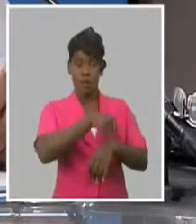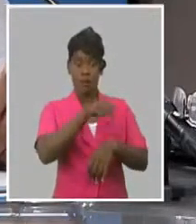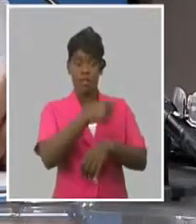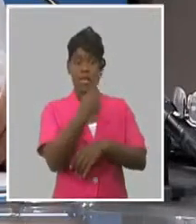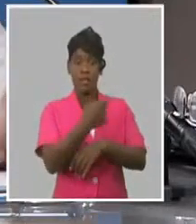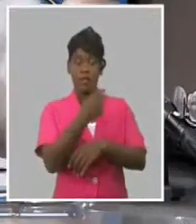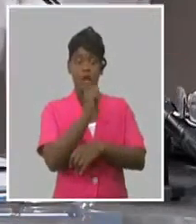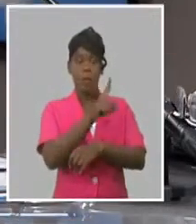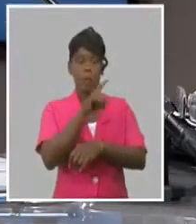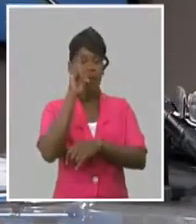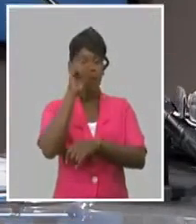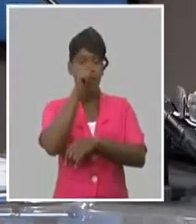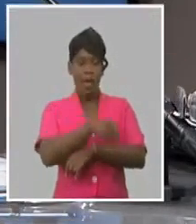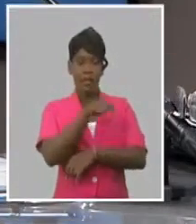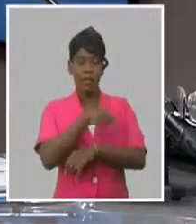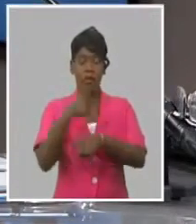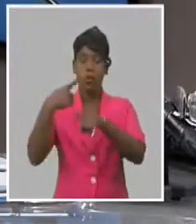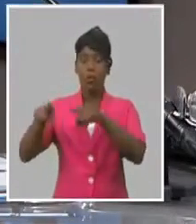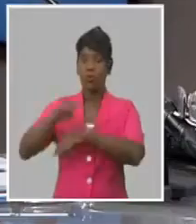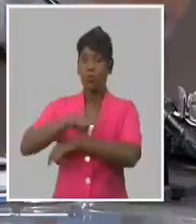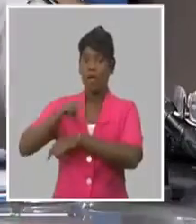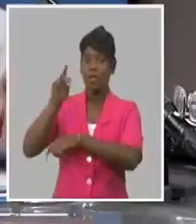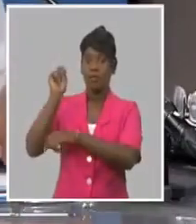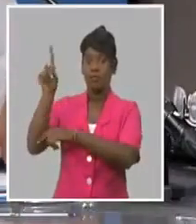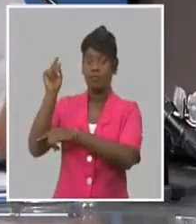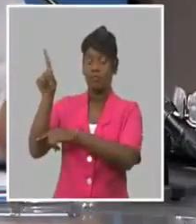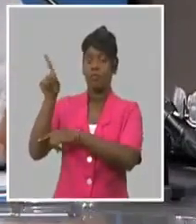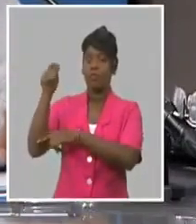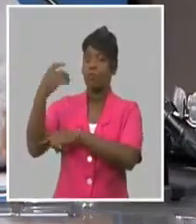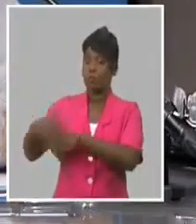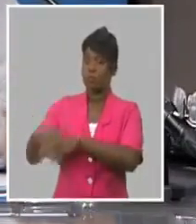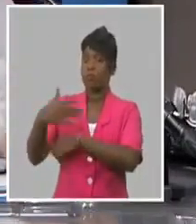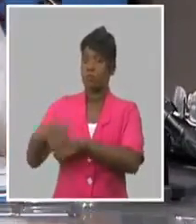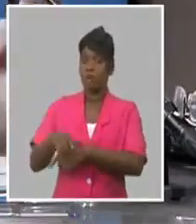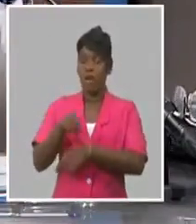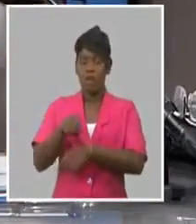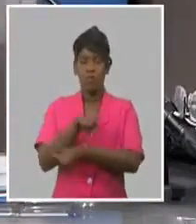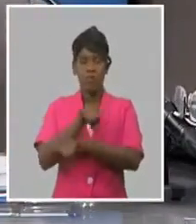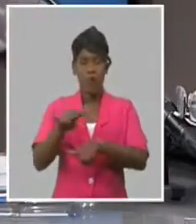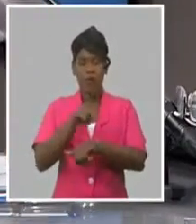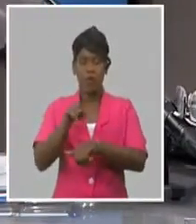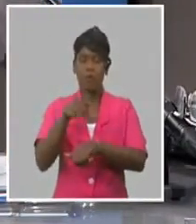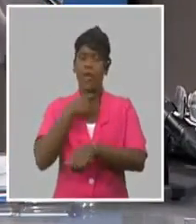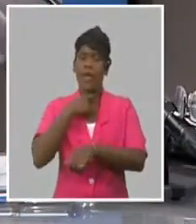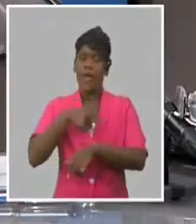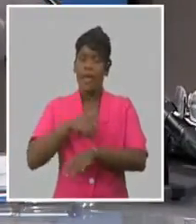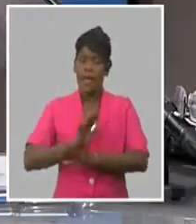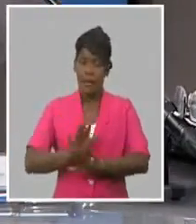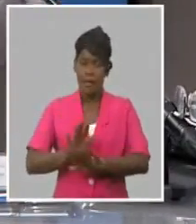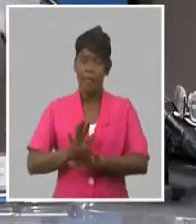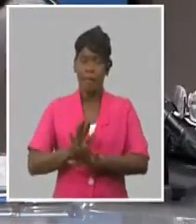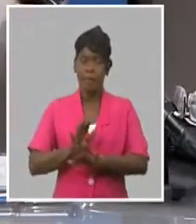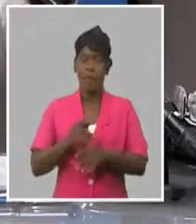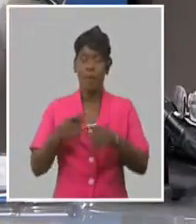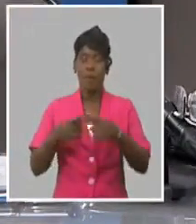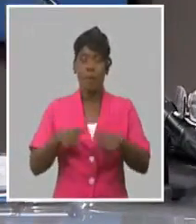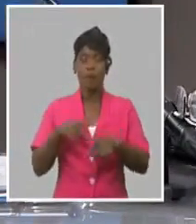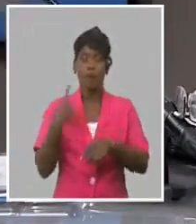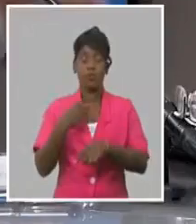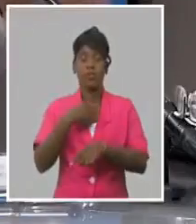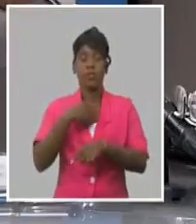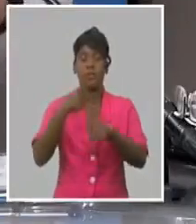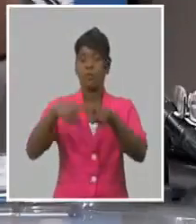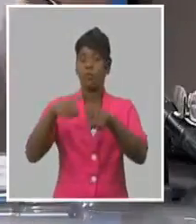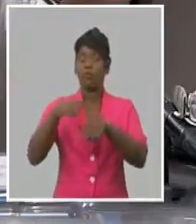importada. Y no estoy diciendo ni mucho menos que el precio acopio de la leche va a ser 7 pesos. porque hay un tema de precios de acopios agropecuarios